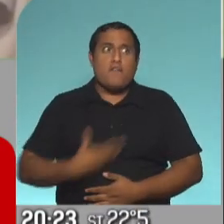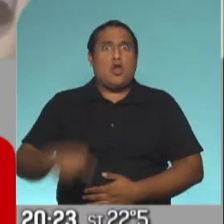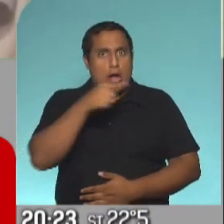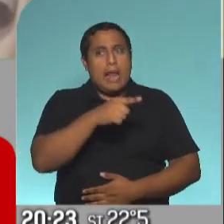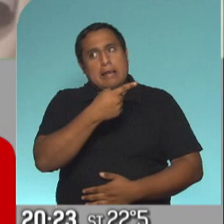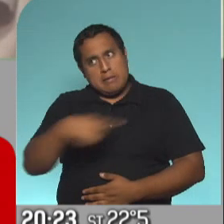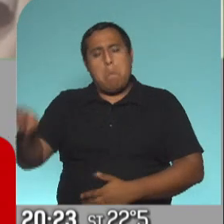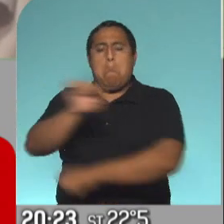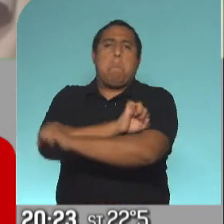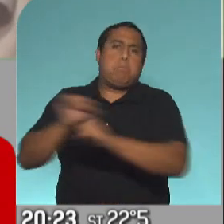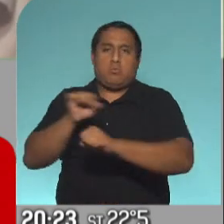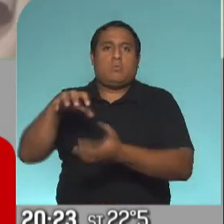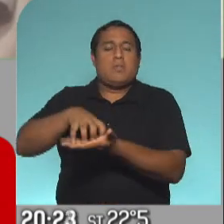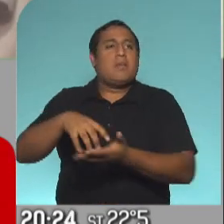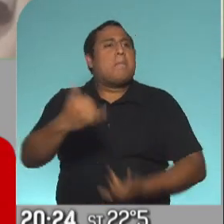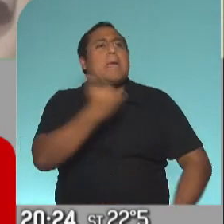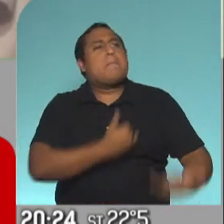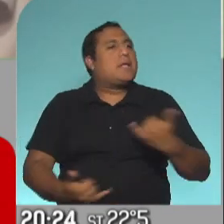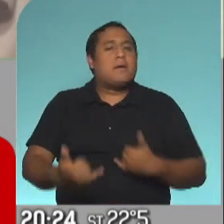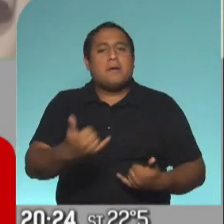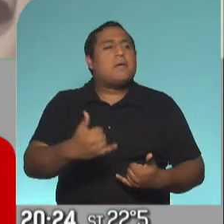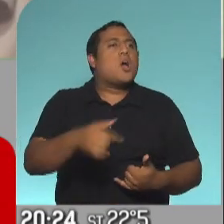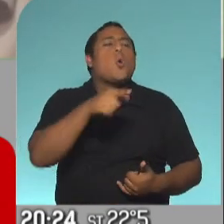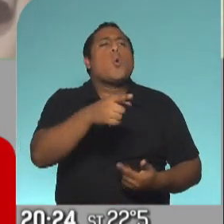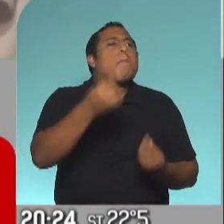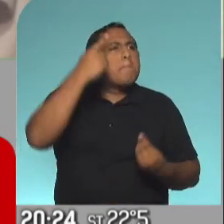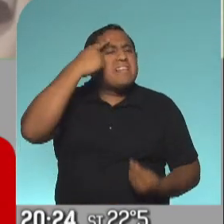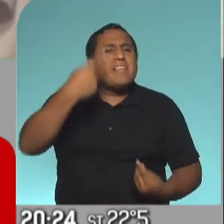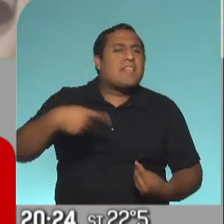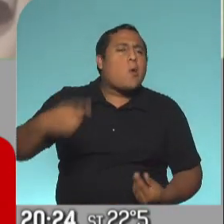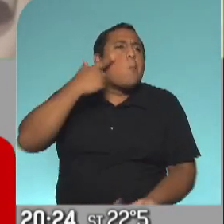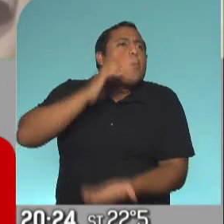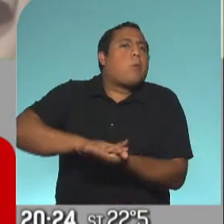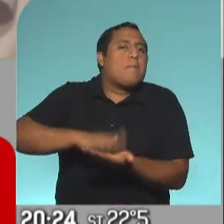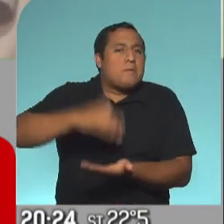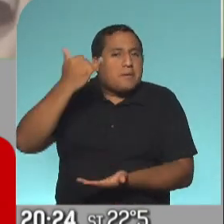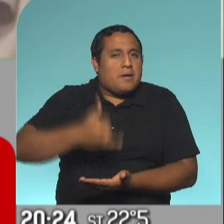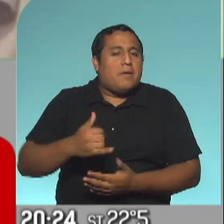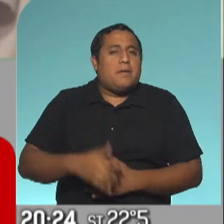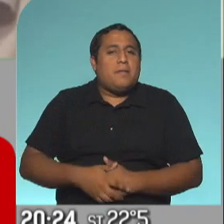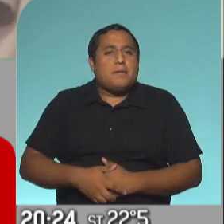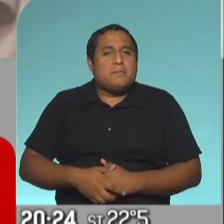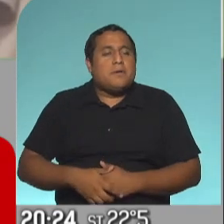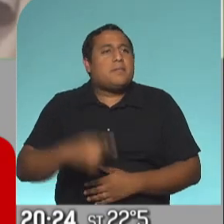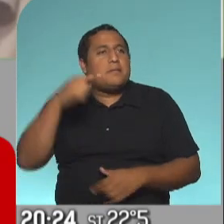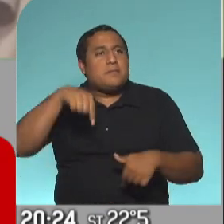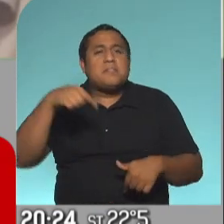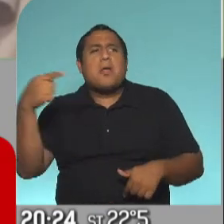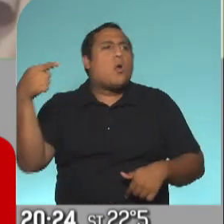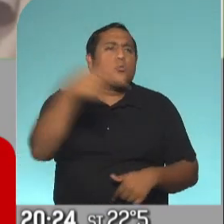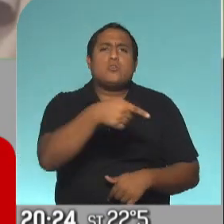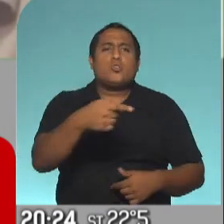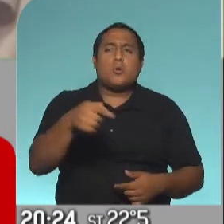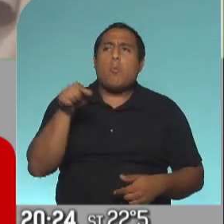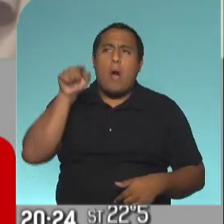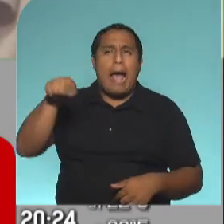voló por el... intendente, ¿por qué no nos explica un poco qué es lo que estiman ustedes o pruebas tienen para llevar adelante la acusación de que fue un